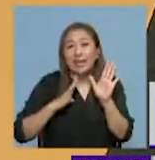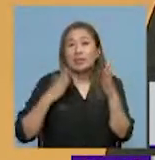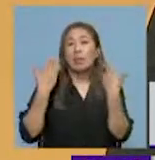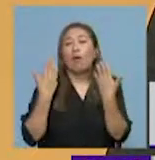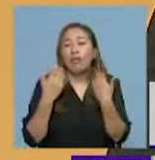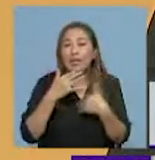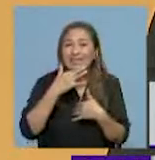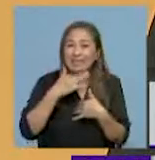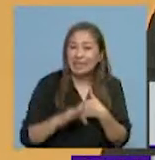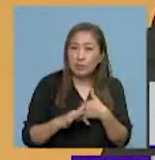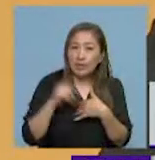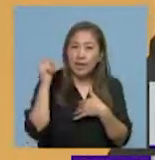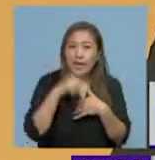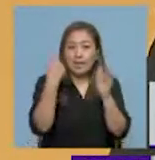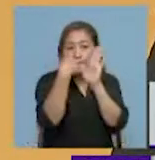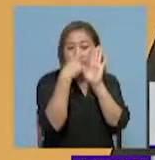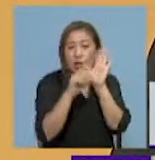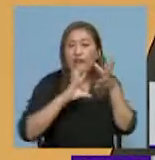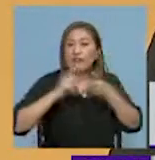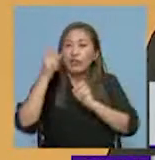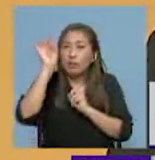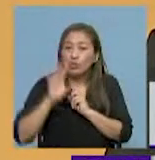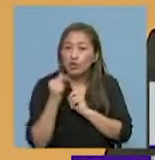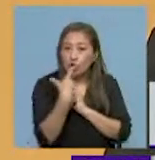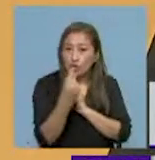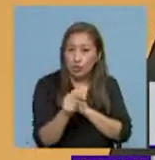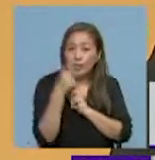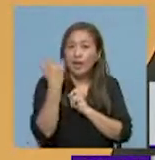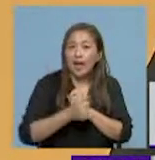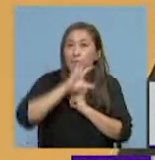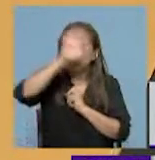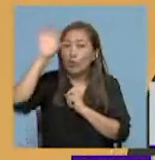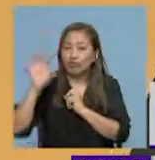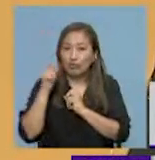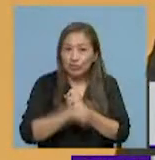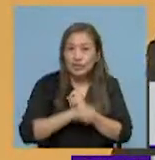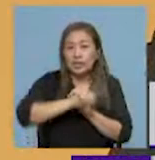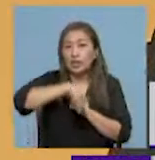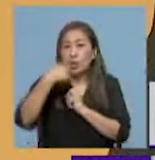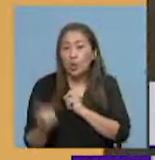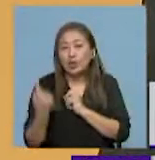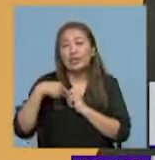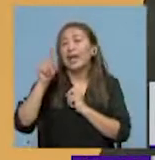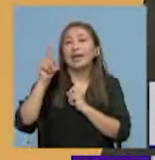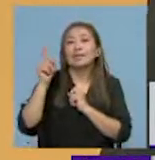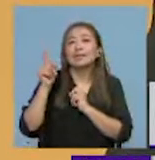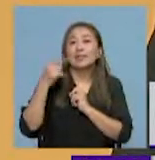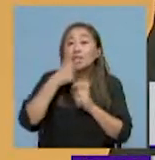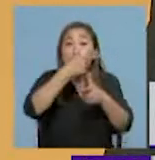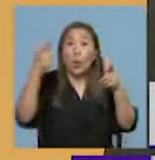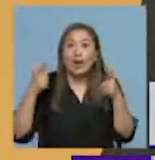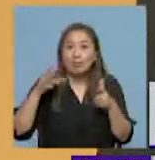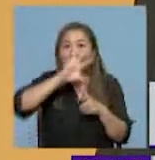entonces acá no está escrito un protocolo único hay provincias que tienen un protocolo otras que tienen otro y otras que no lo tienen